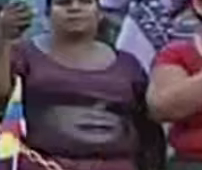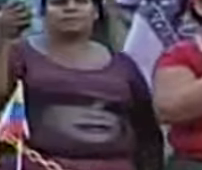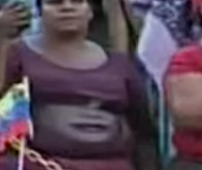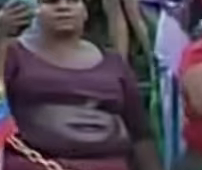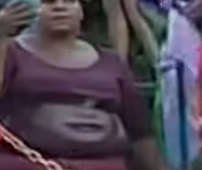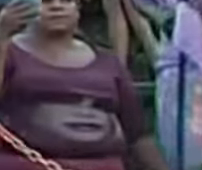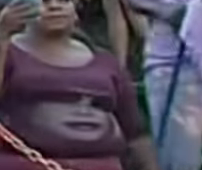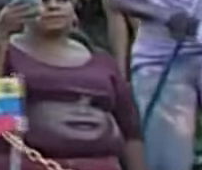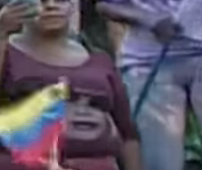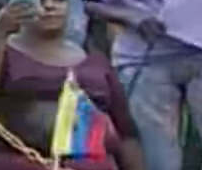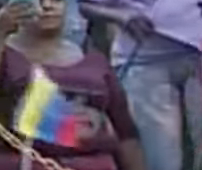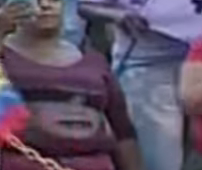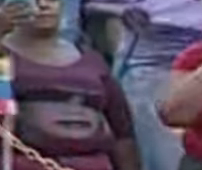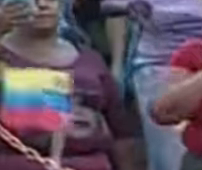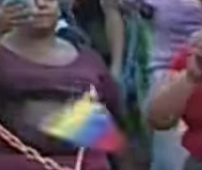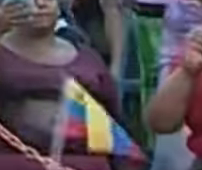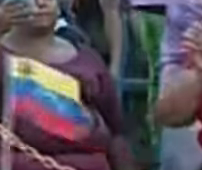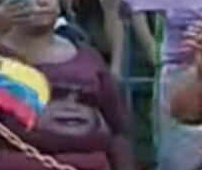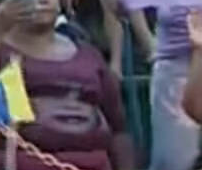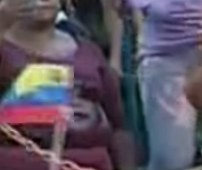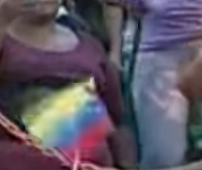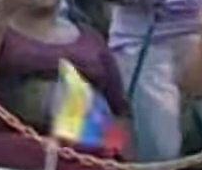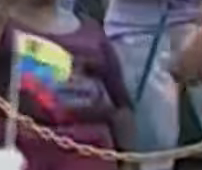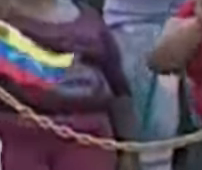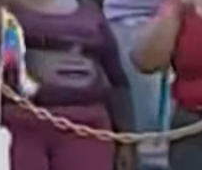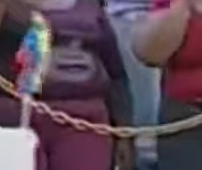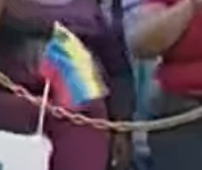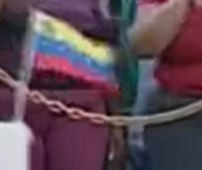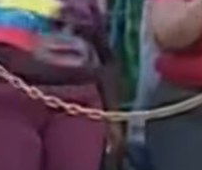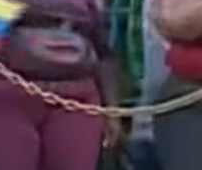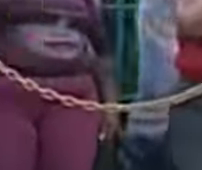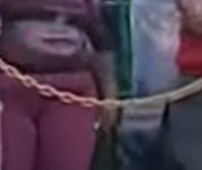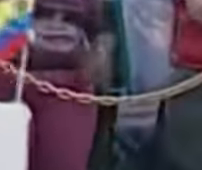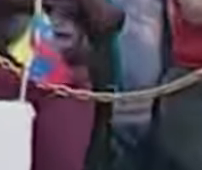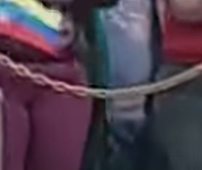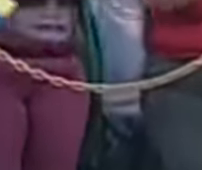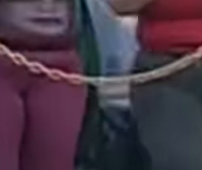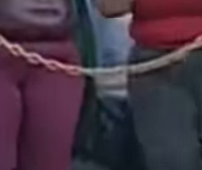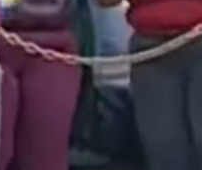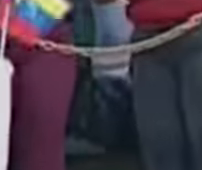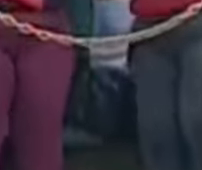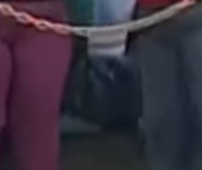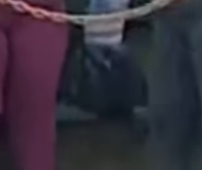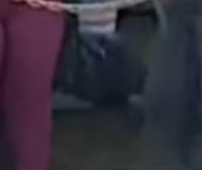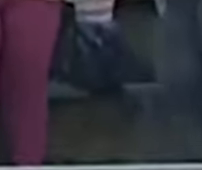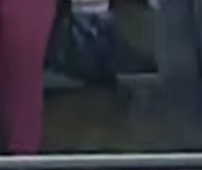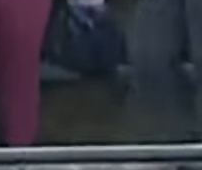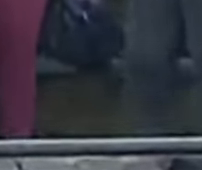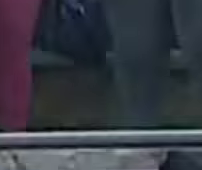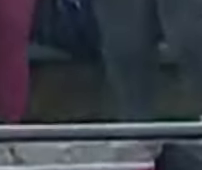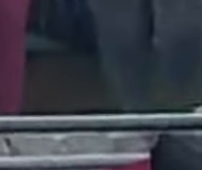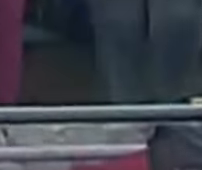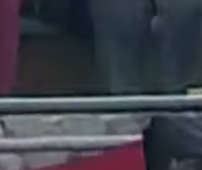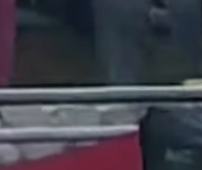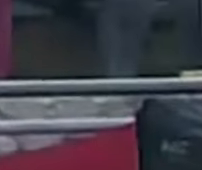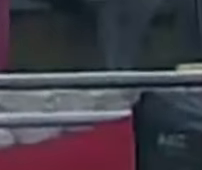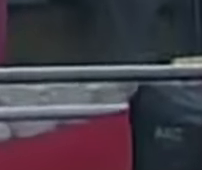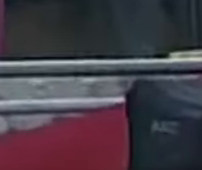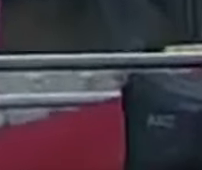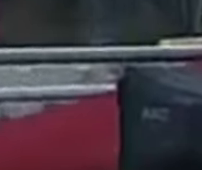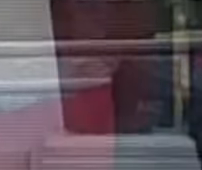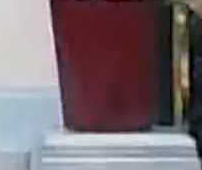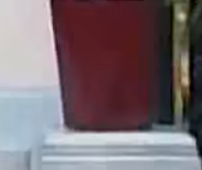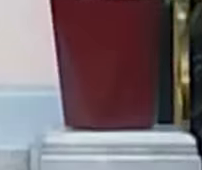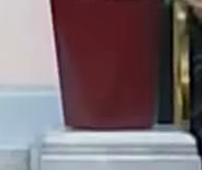el amática. Verano con ella y ella verdecita. Verano con ella y ella verdecita.